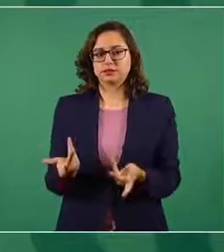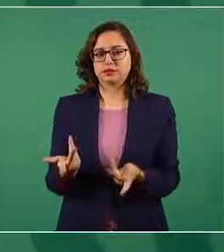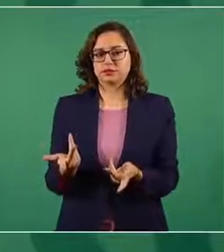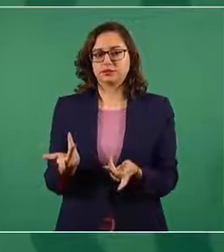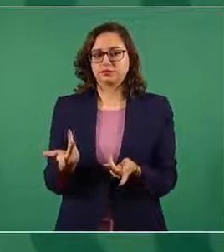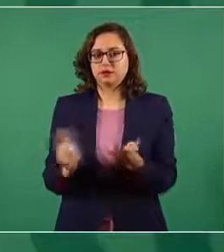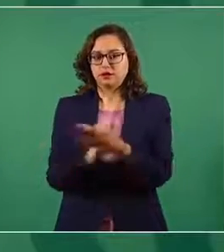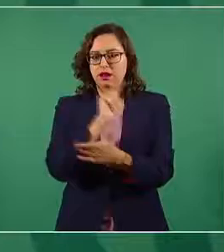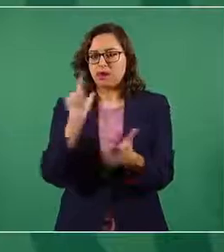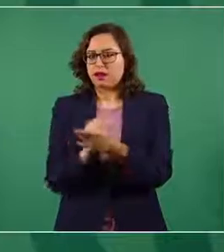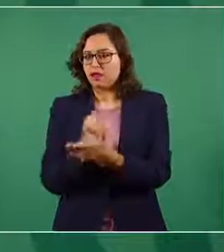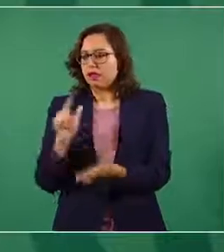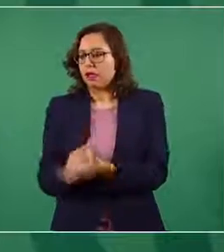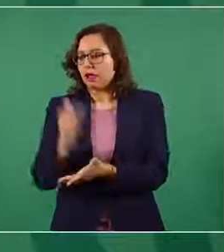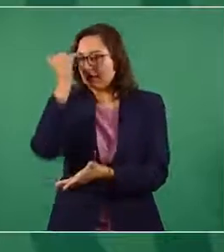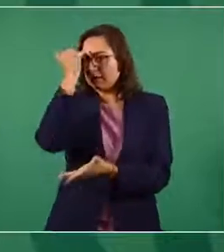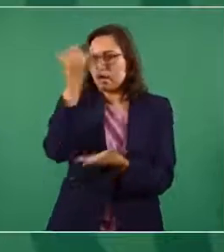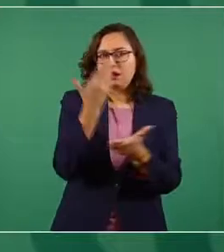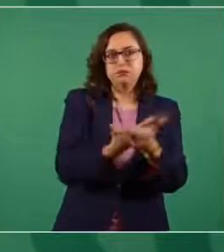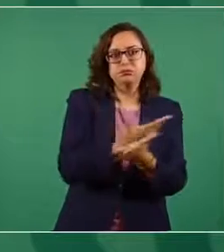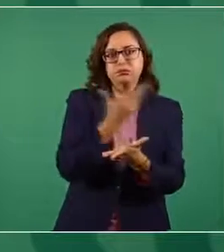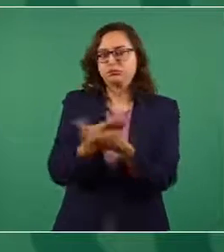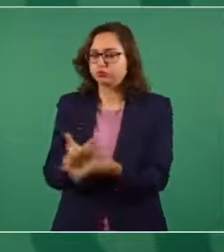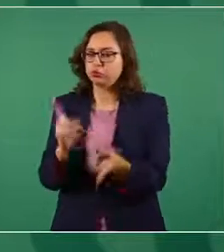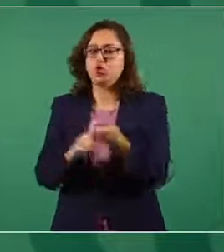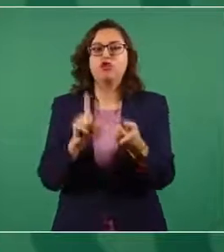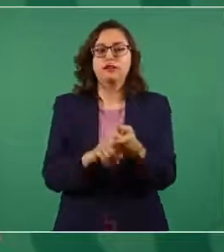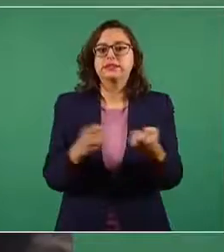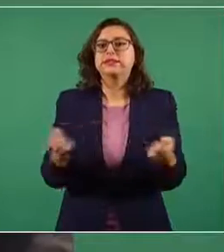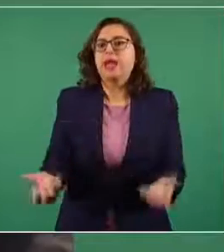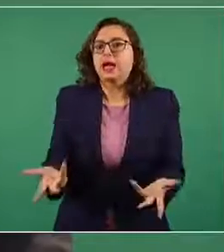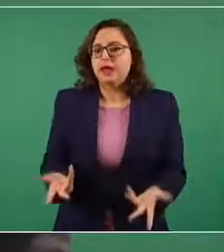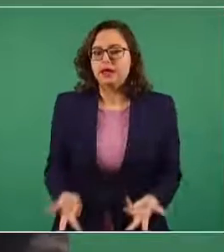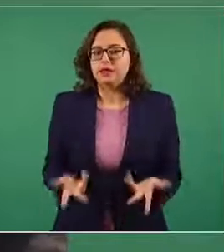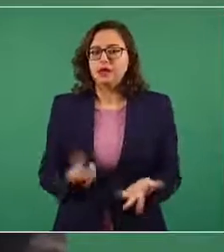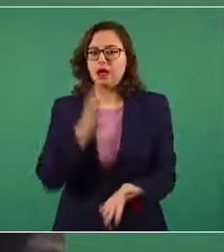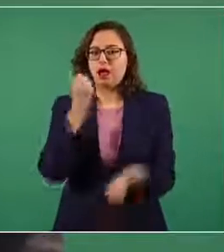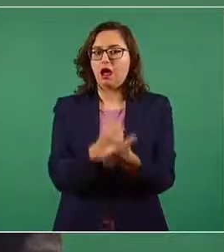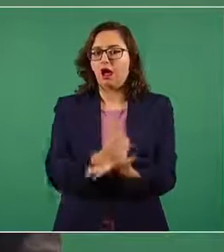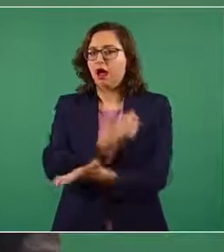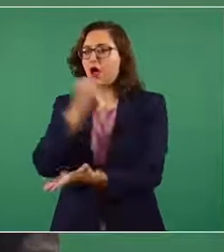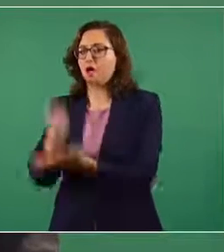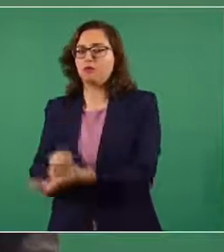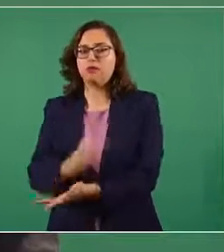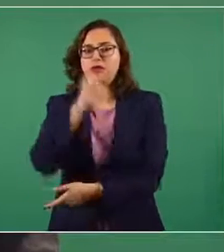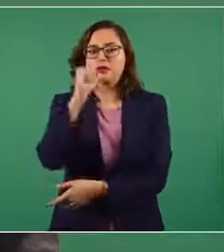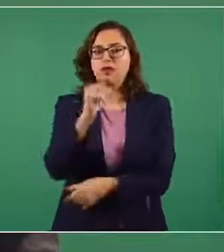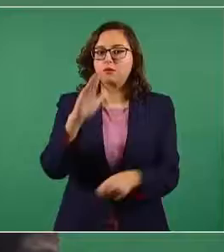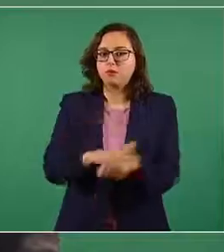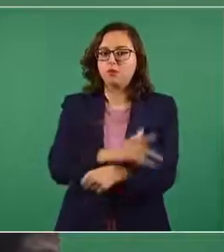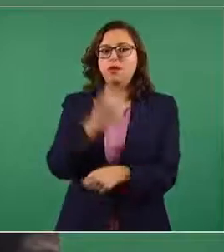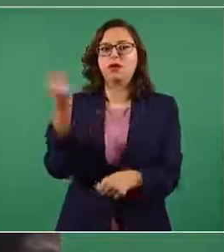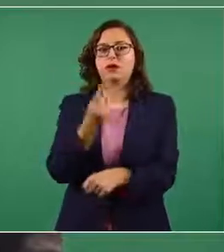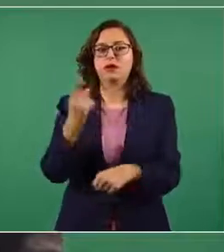dónde están las iniciativas y por qué no se aprueban. Que se activen.